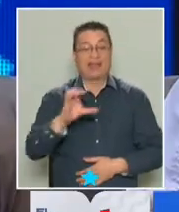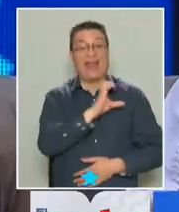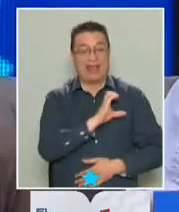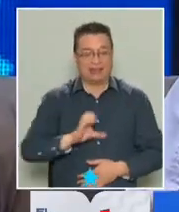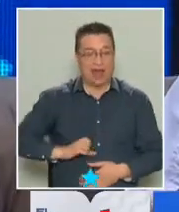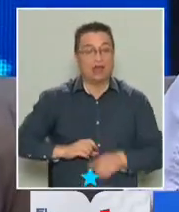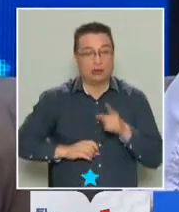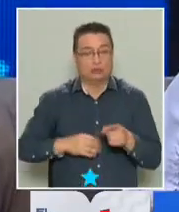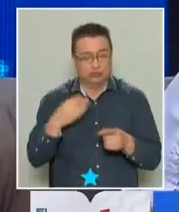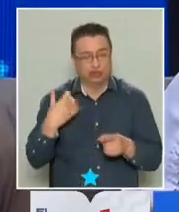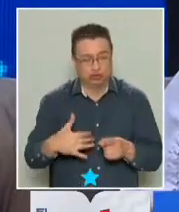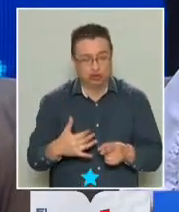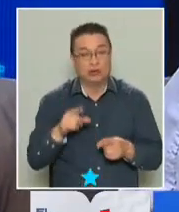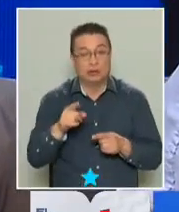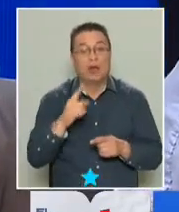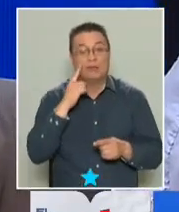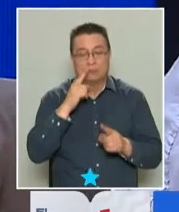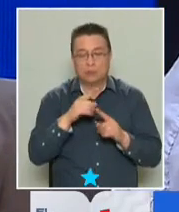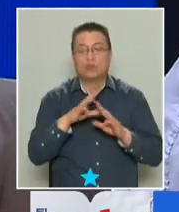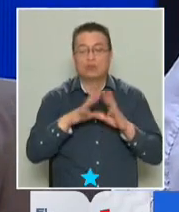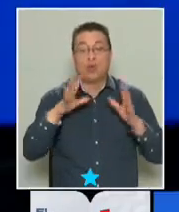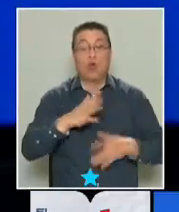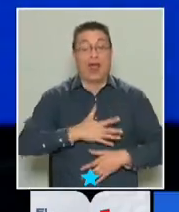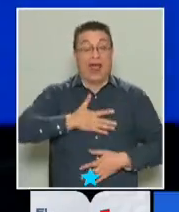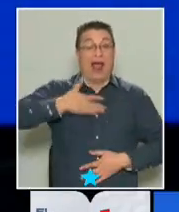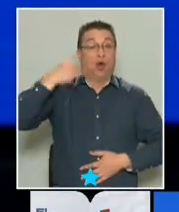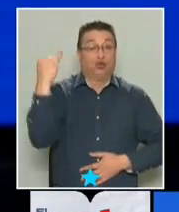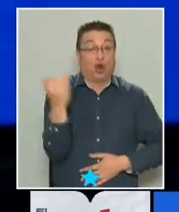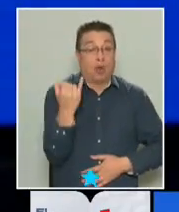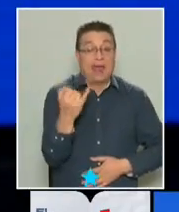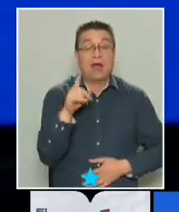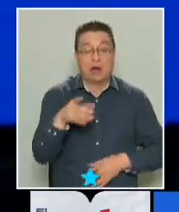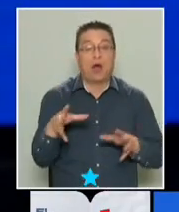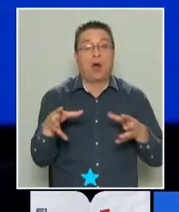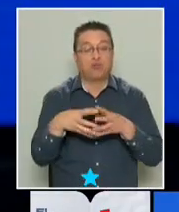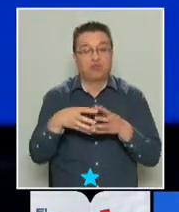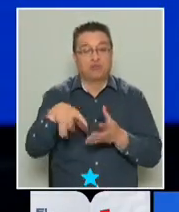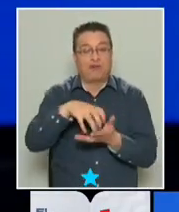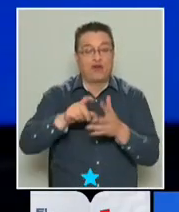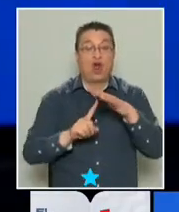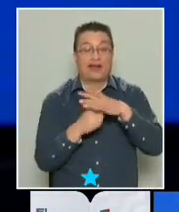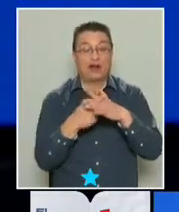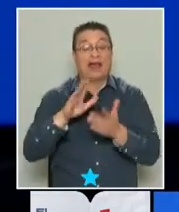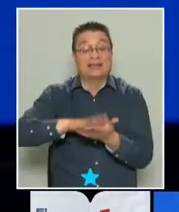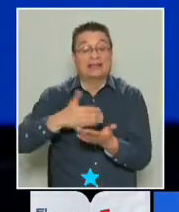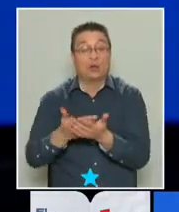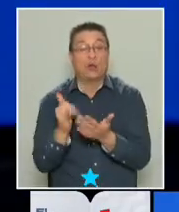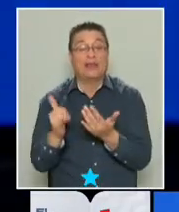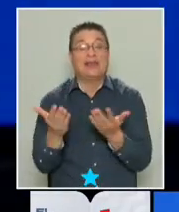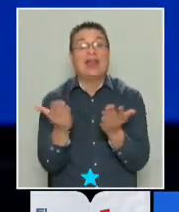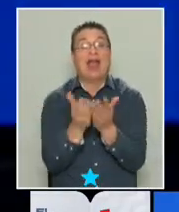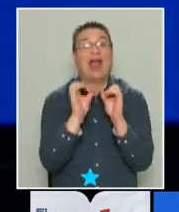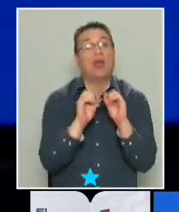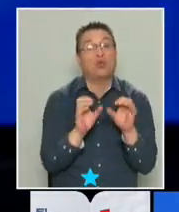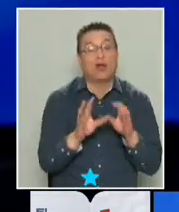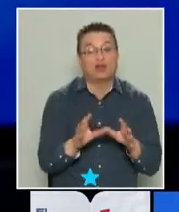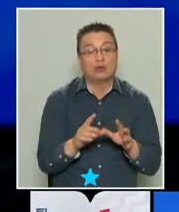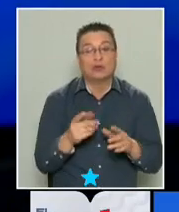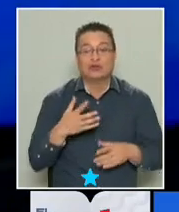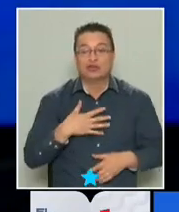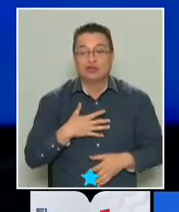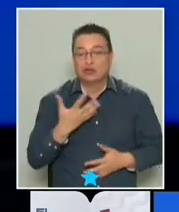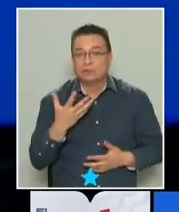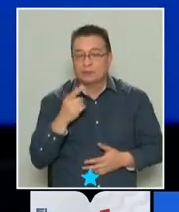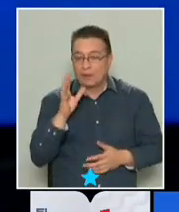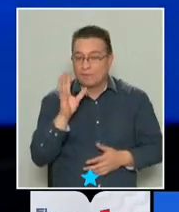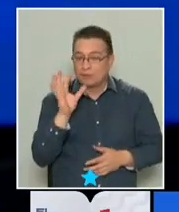muy importante fíjate que se crea una gran autonomía para los para los pueblo originarios tanto en salud como en educación y eso yo no sé qué